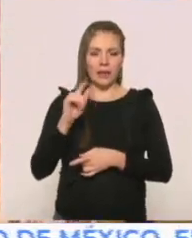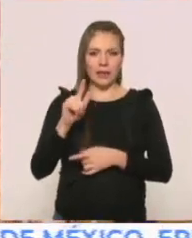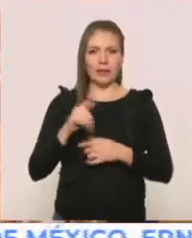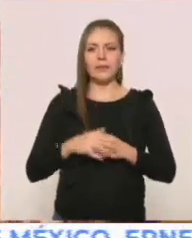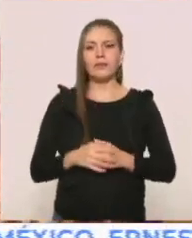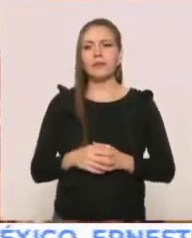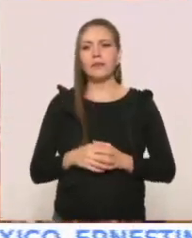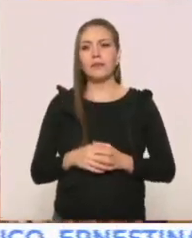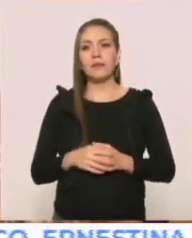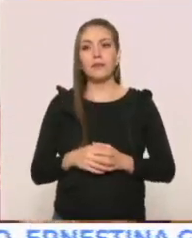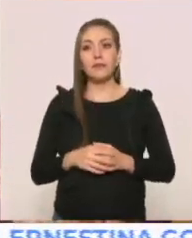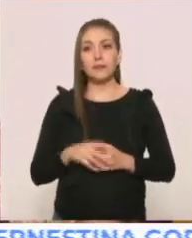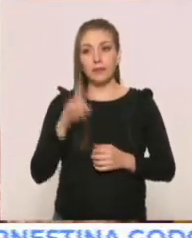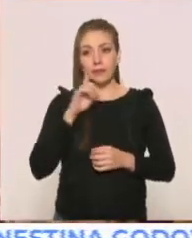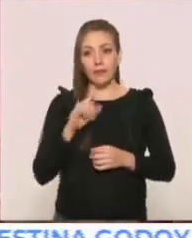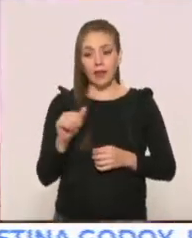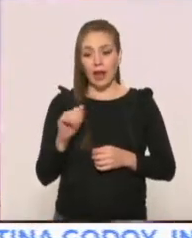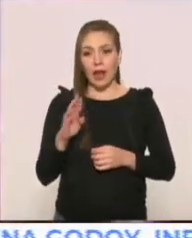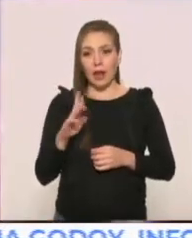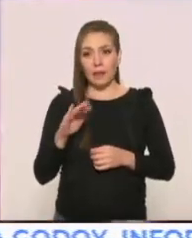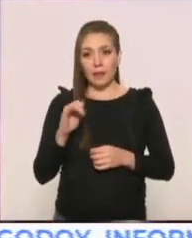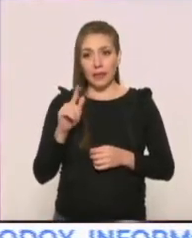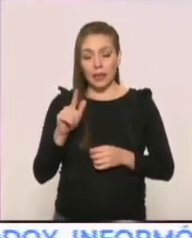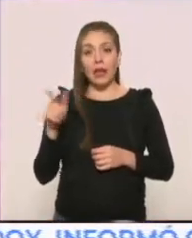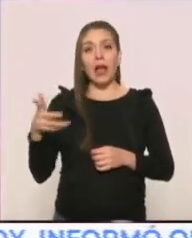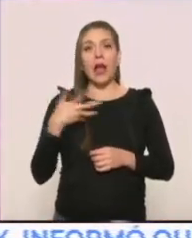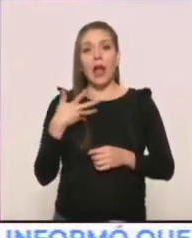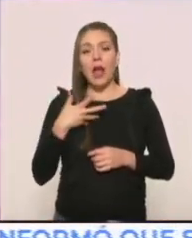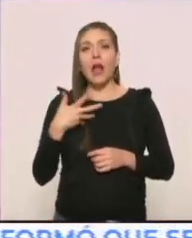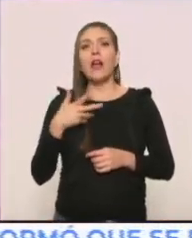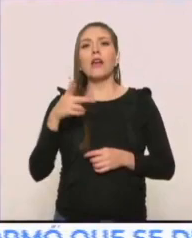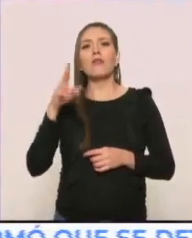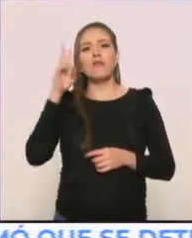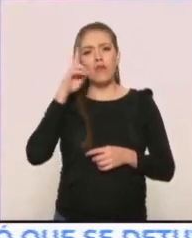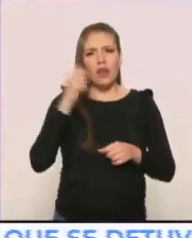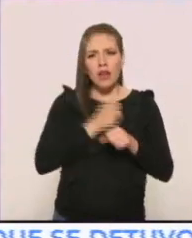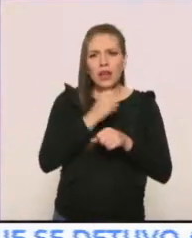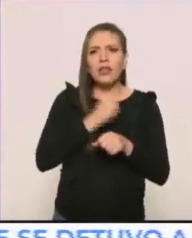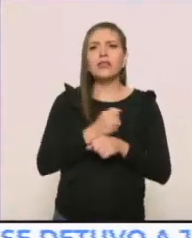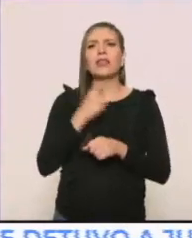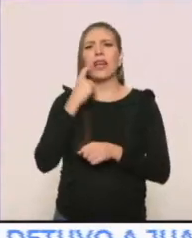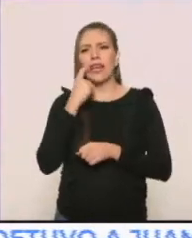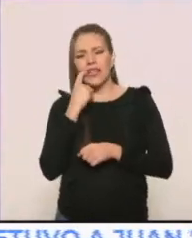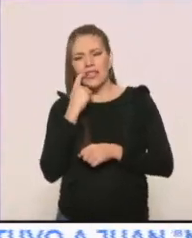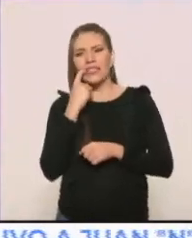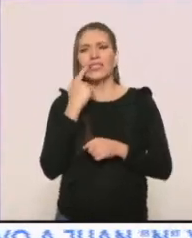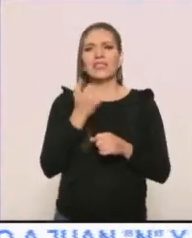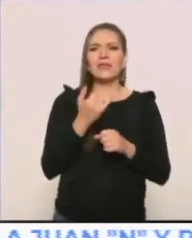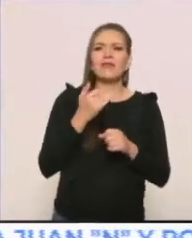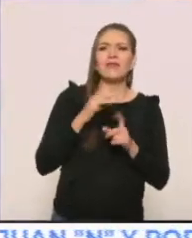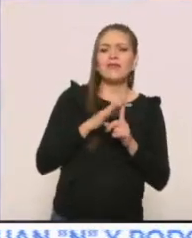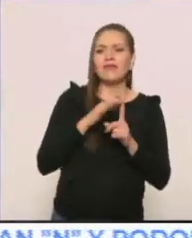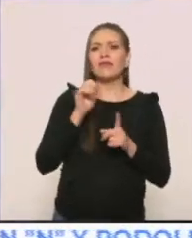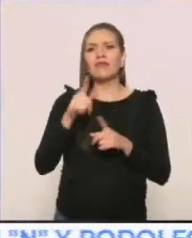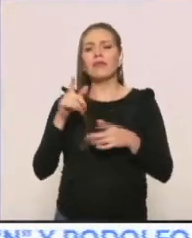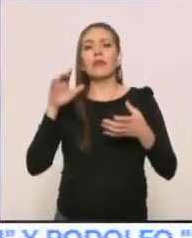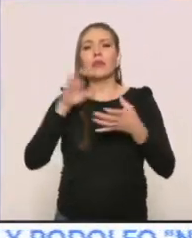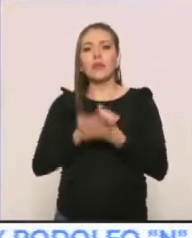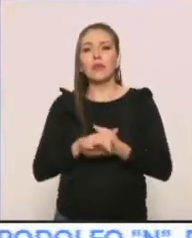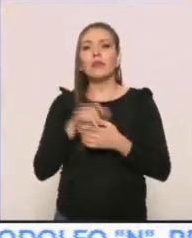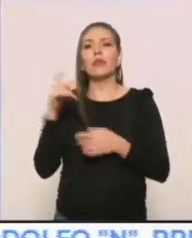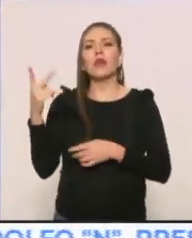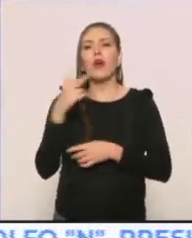Abril Pérez sufrió violencia, celos, acoso y control durante los 25 años que duró su matrimonio con Juan Carlos